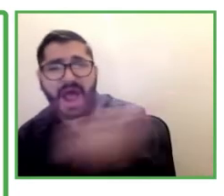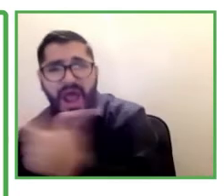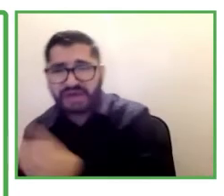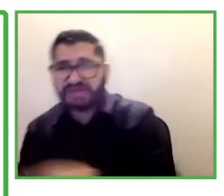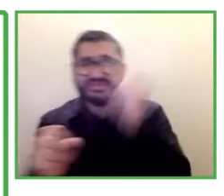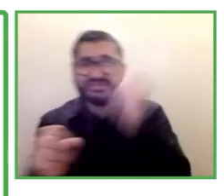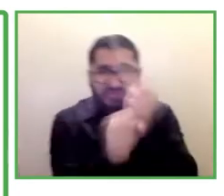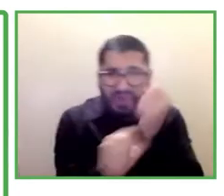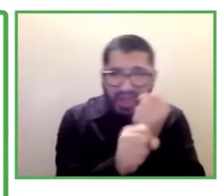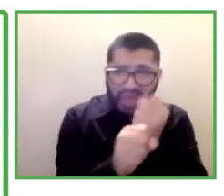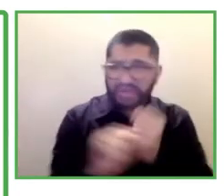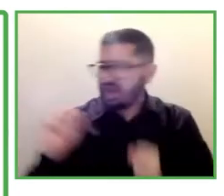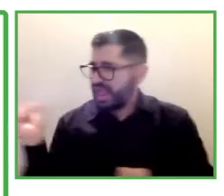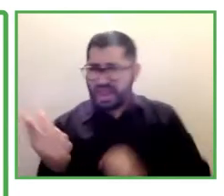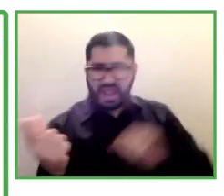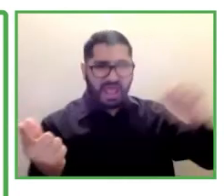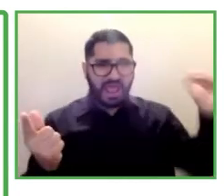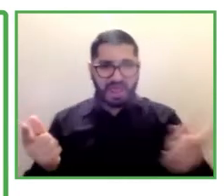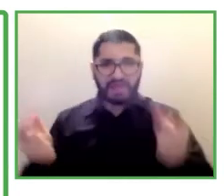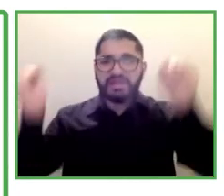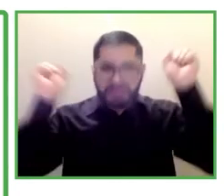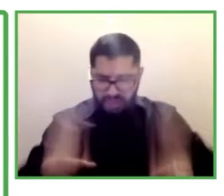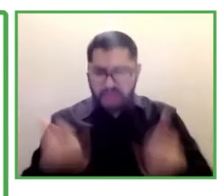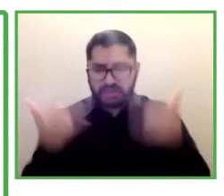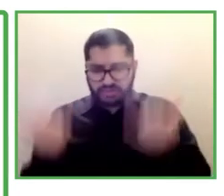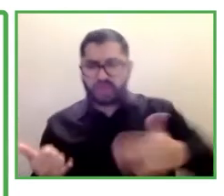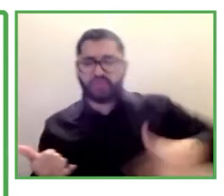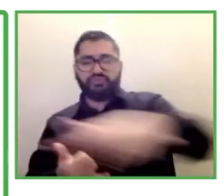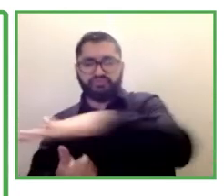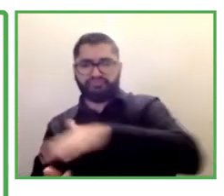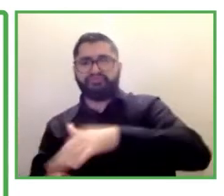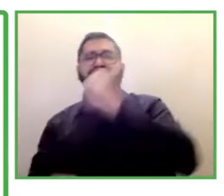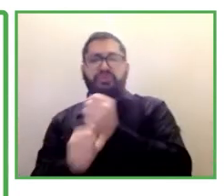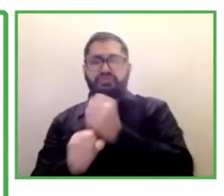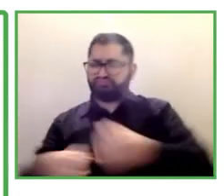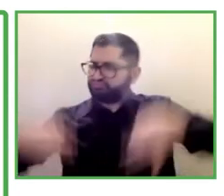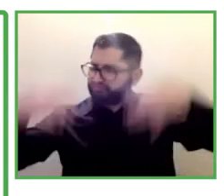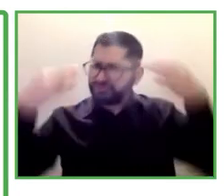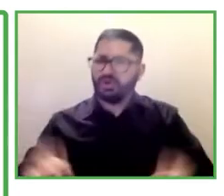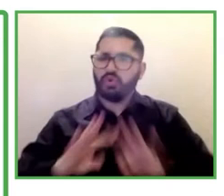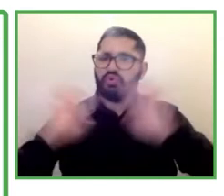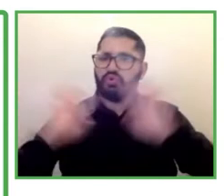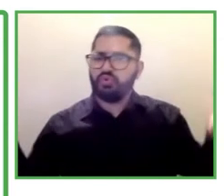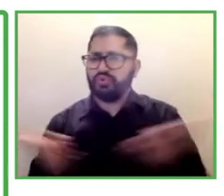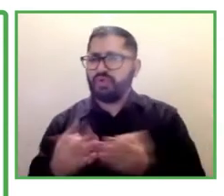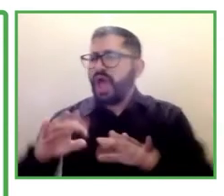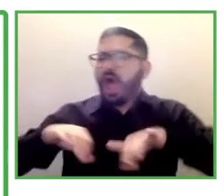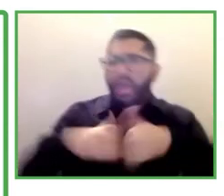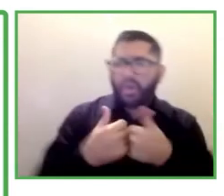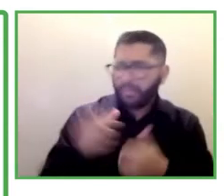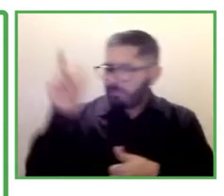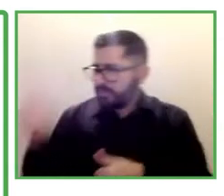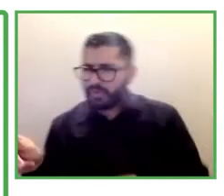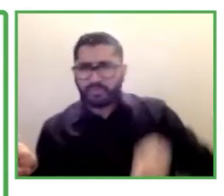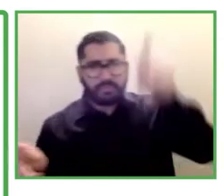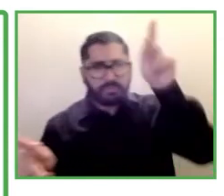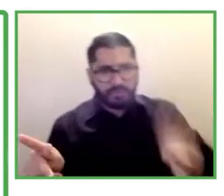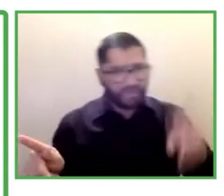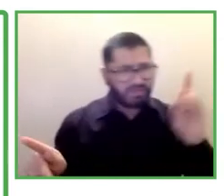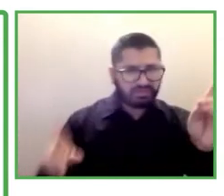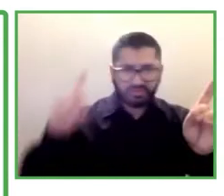discapacidad y cómo trabajar en conjunto y que funcione. Como empleadora, soy la más feliz porque tengo